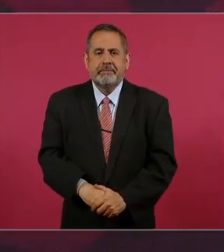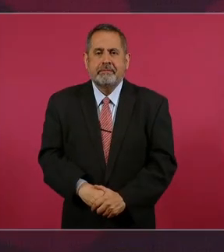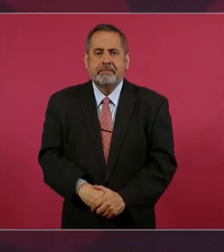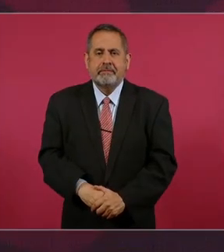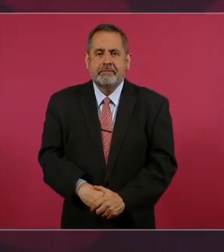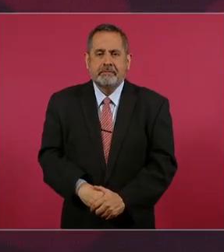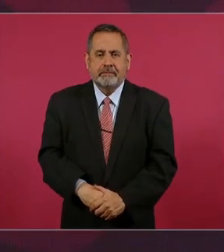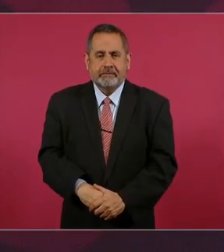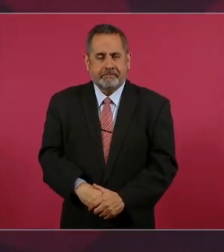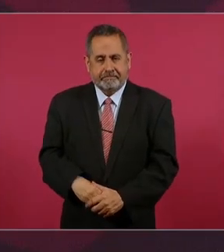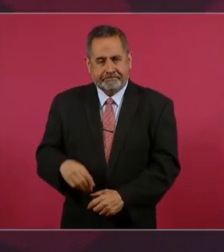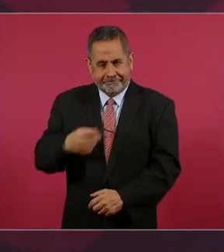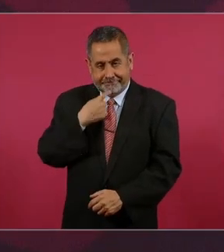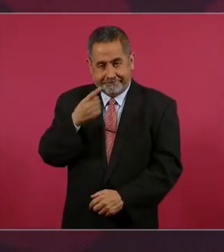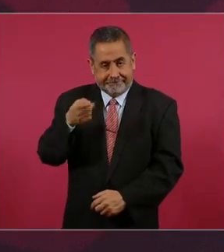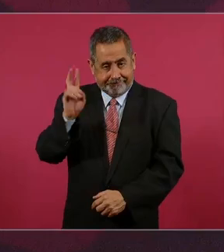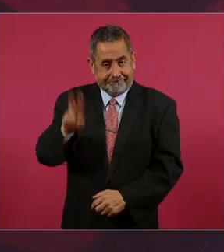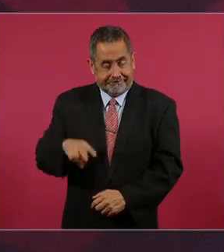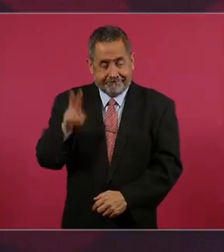la verdad, la verdad,